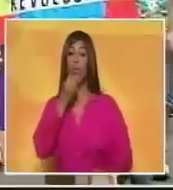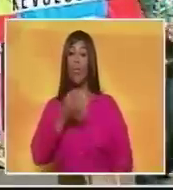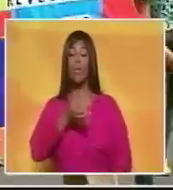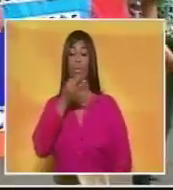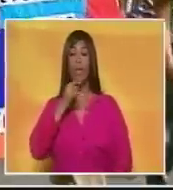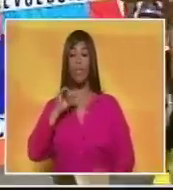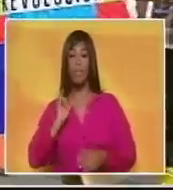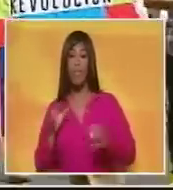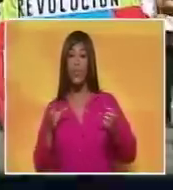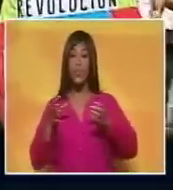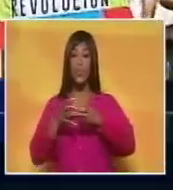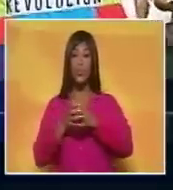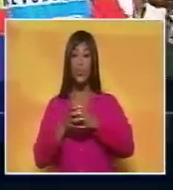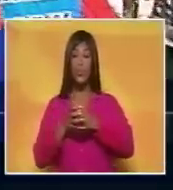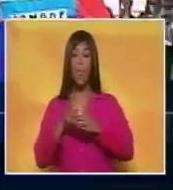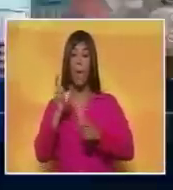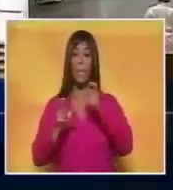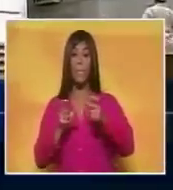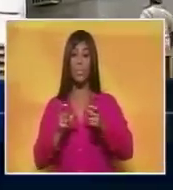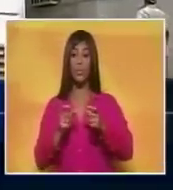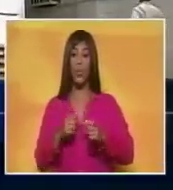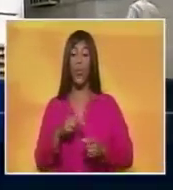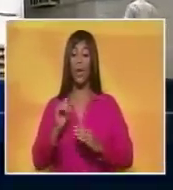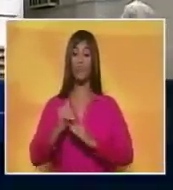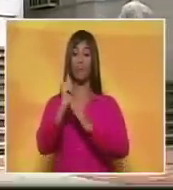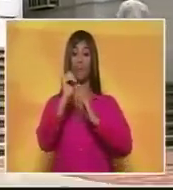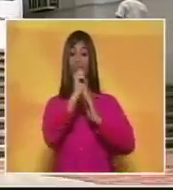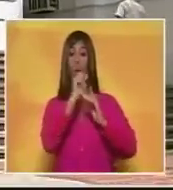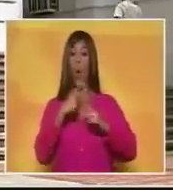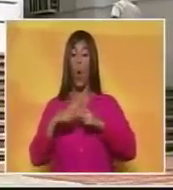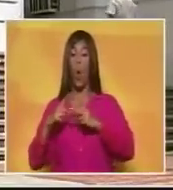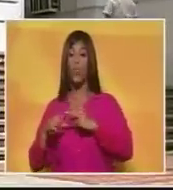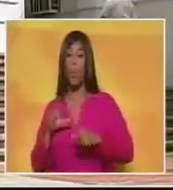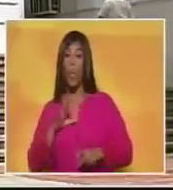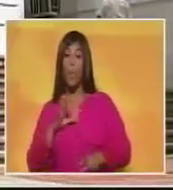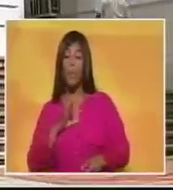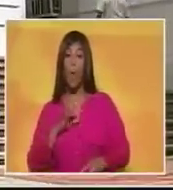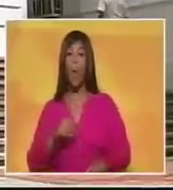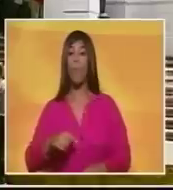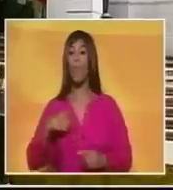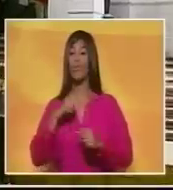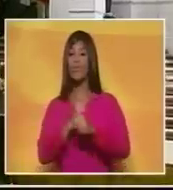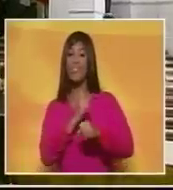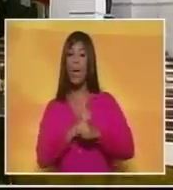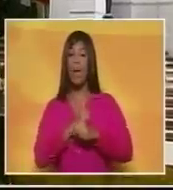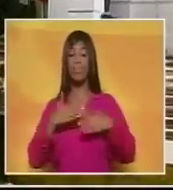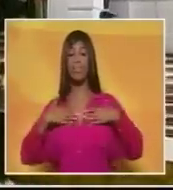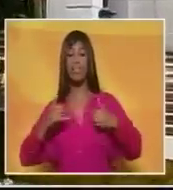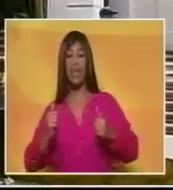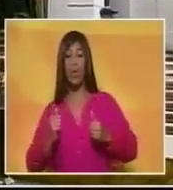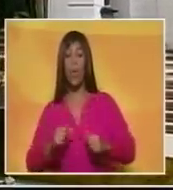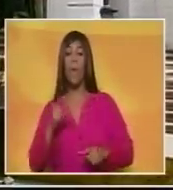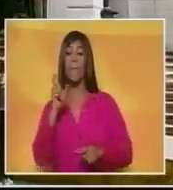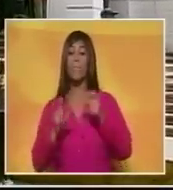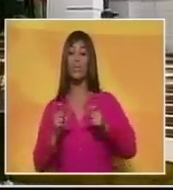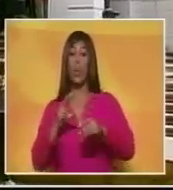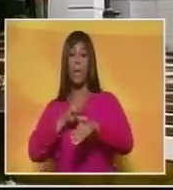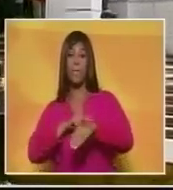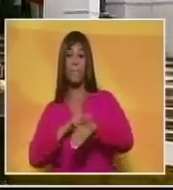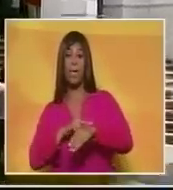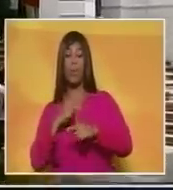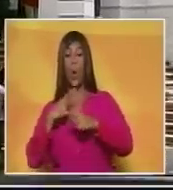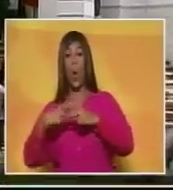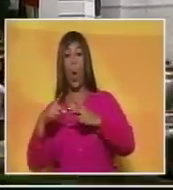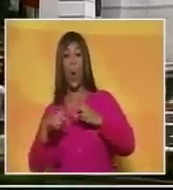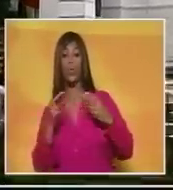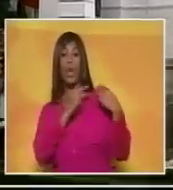manera, este grupo de personas encabezados por dirigentes sindicales del sector salud, personal médico y